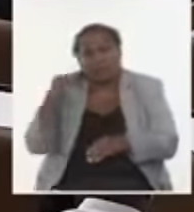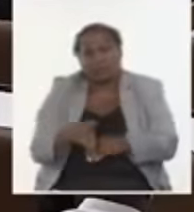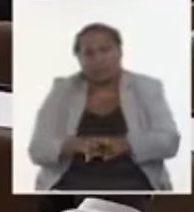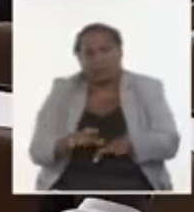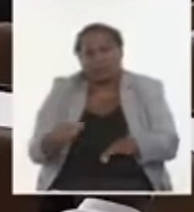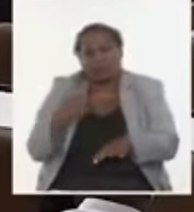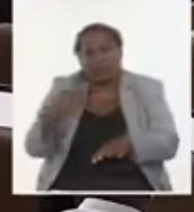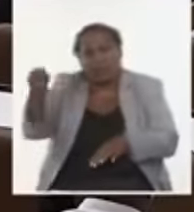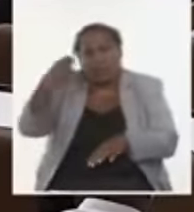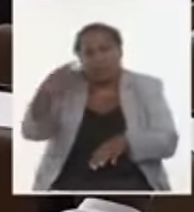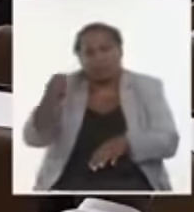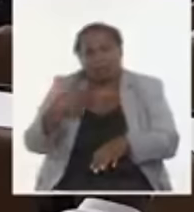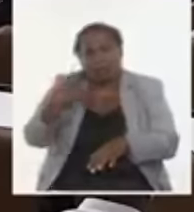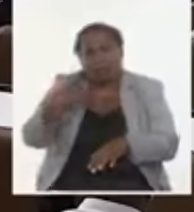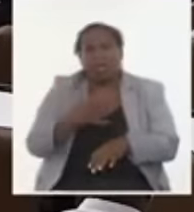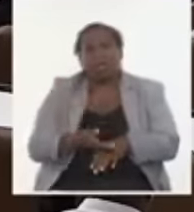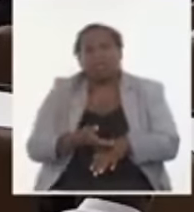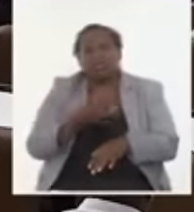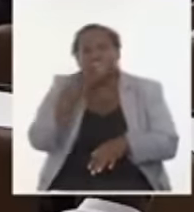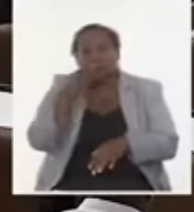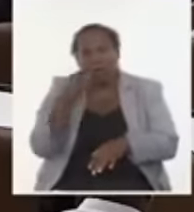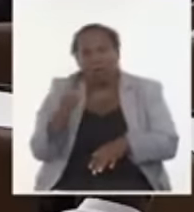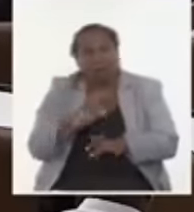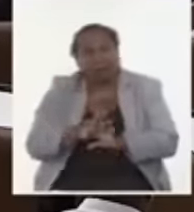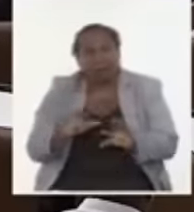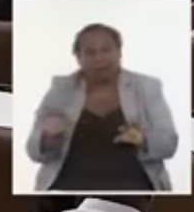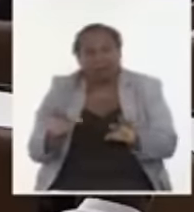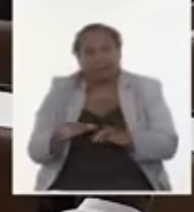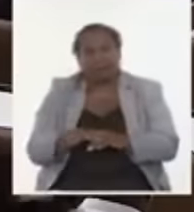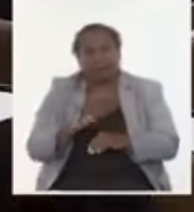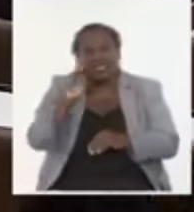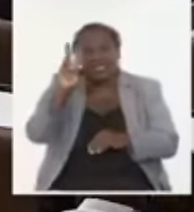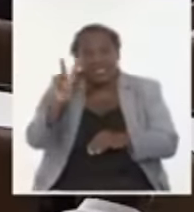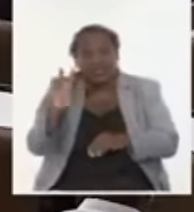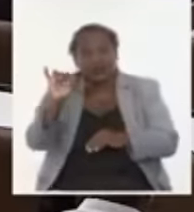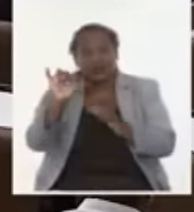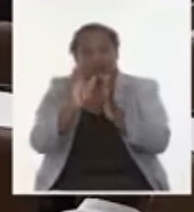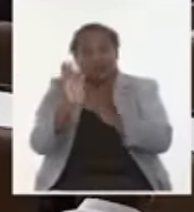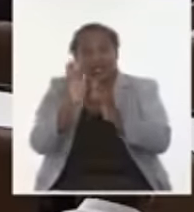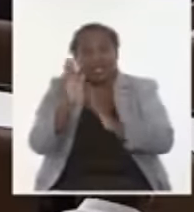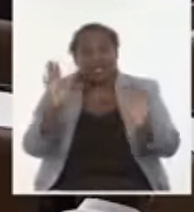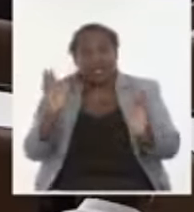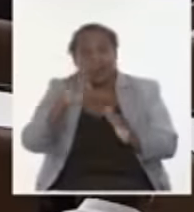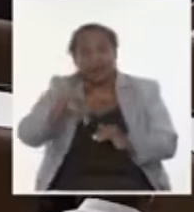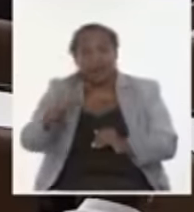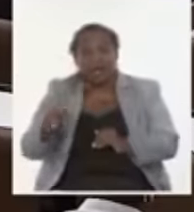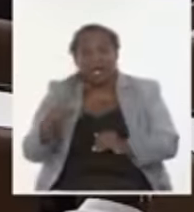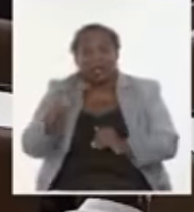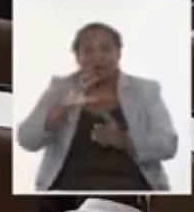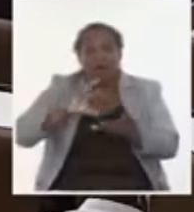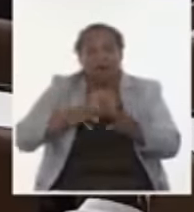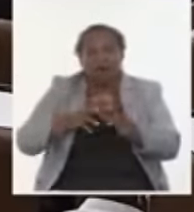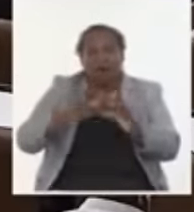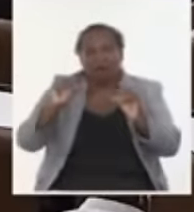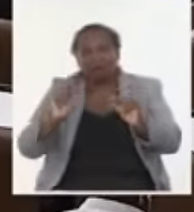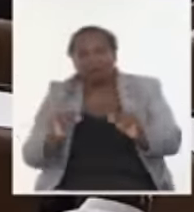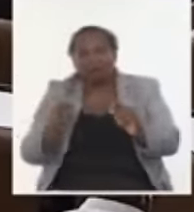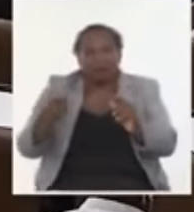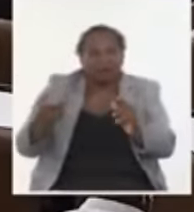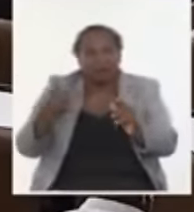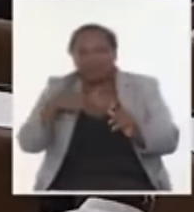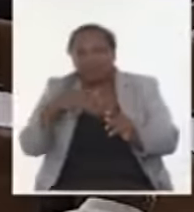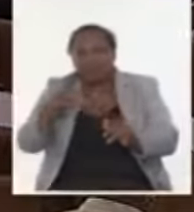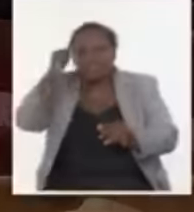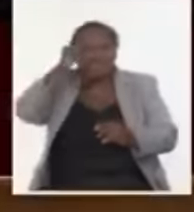azúcar en este segundo semestre. Estamos buscando unos mercados, pero hemos concentrado, y ahora precisamente el